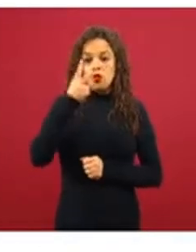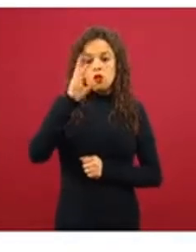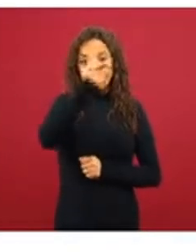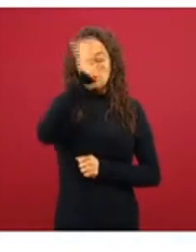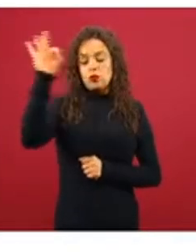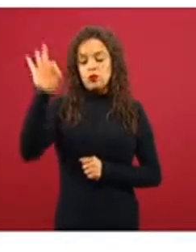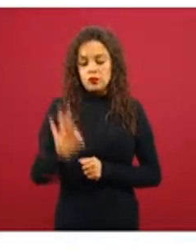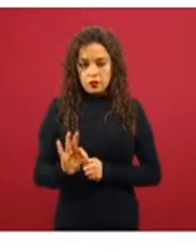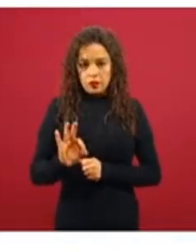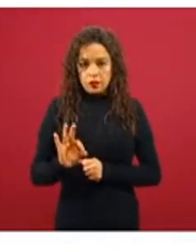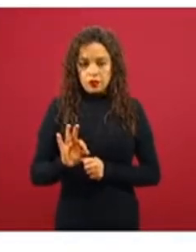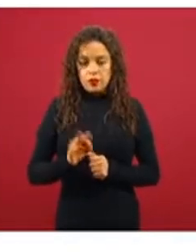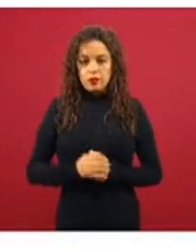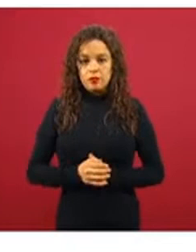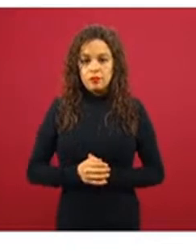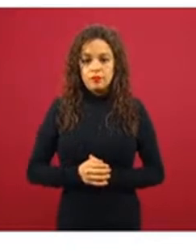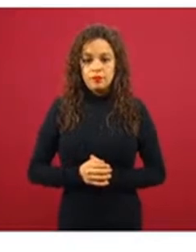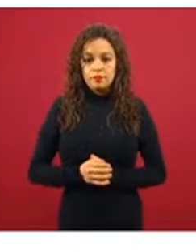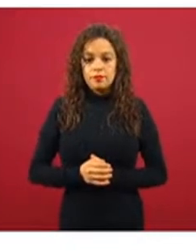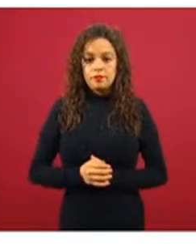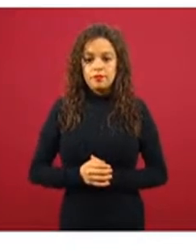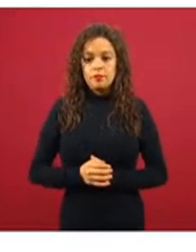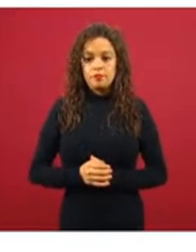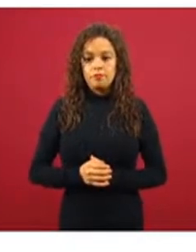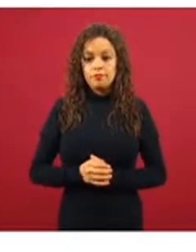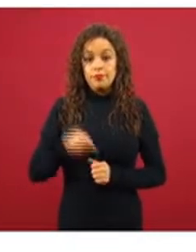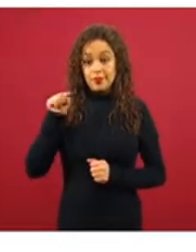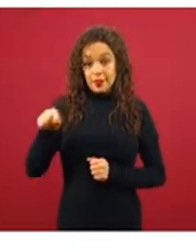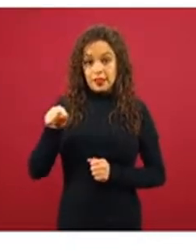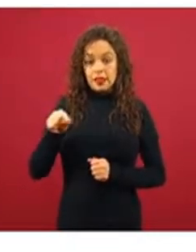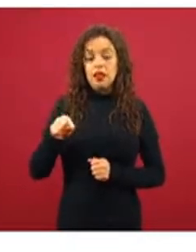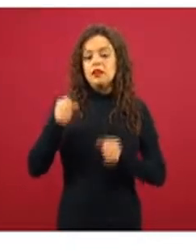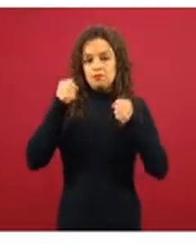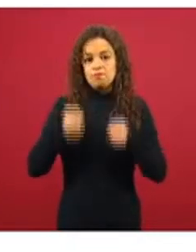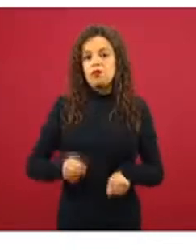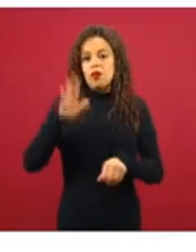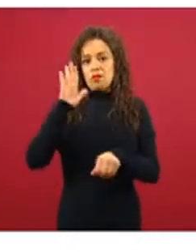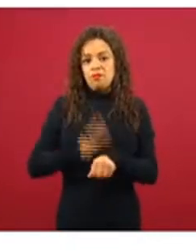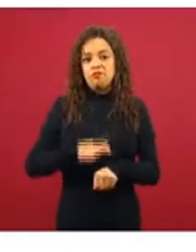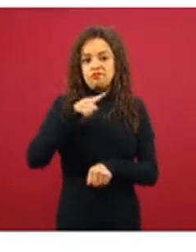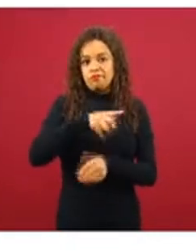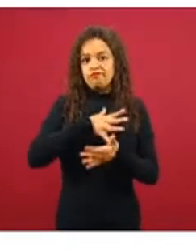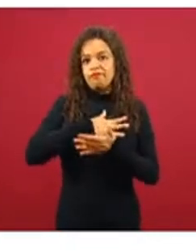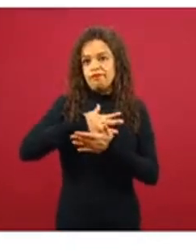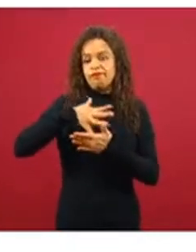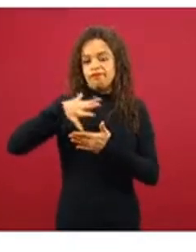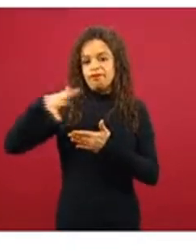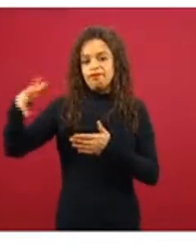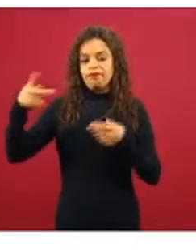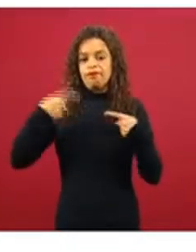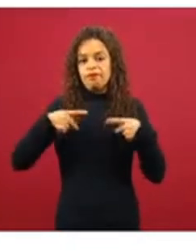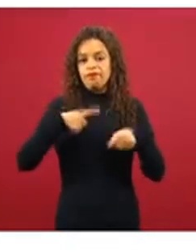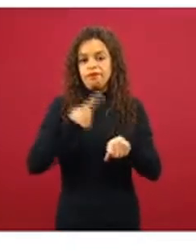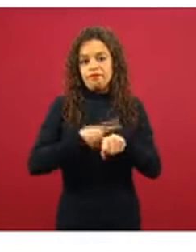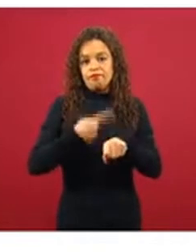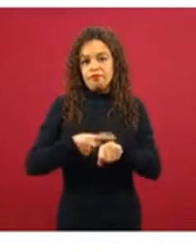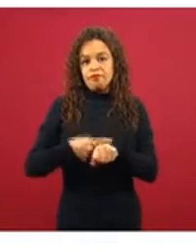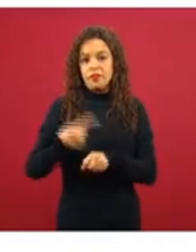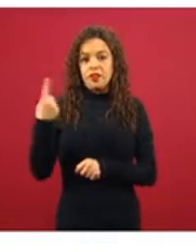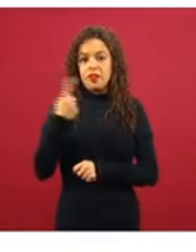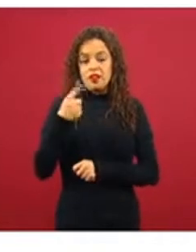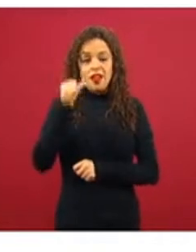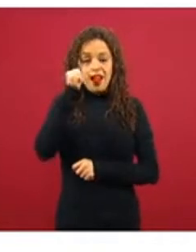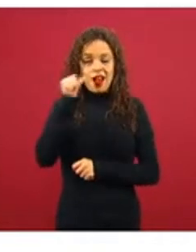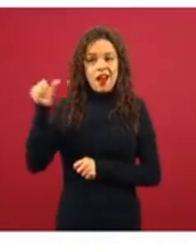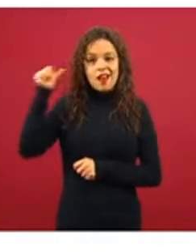6.2% de más carga confirmada en relación a la cantidad que se tenía ya el día de